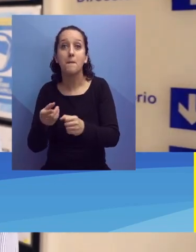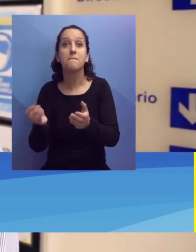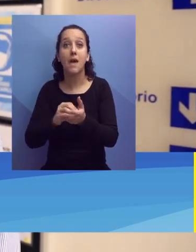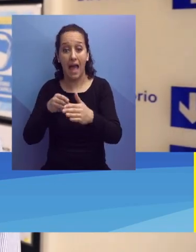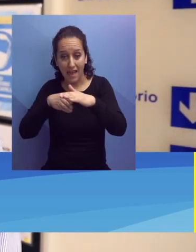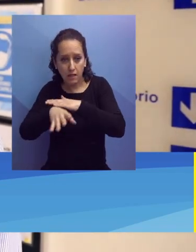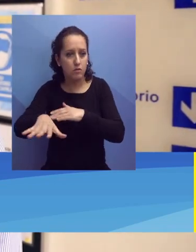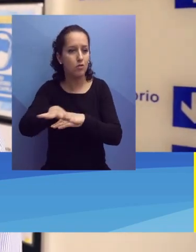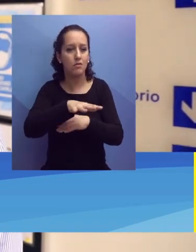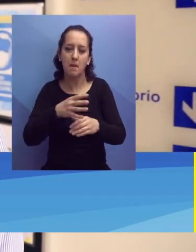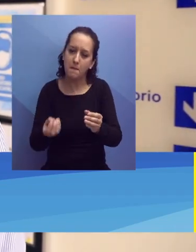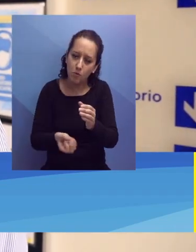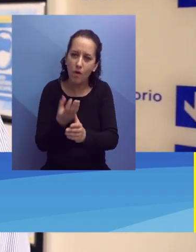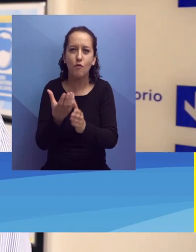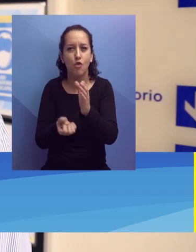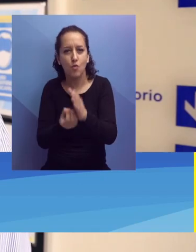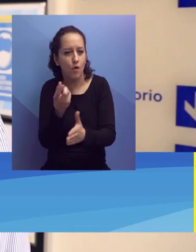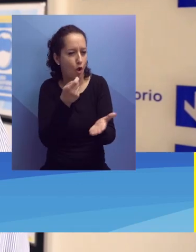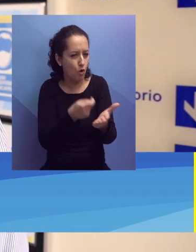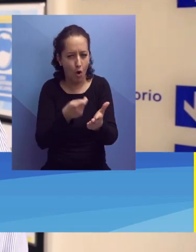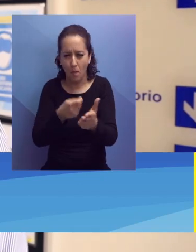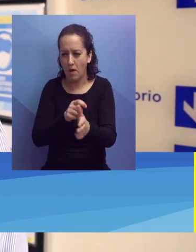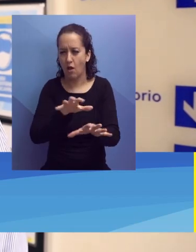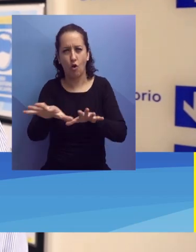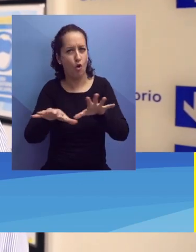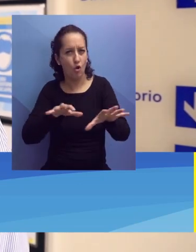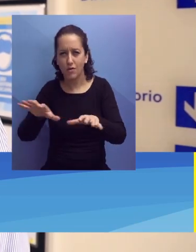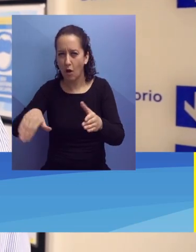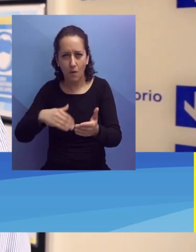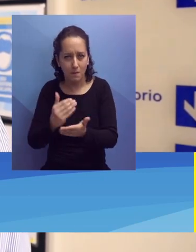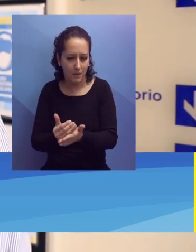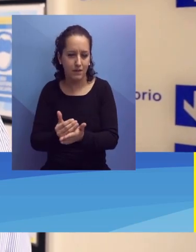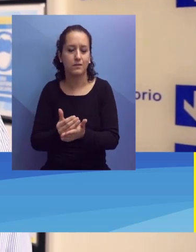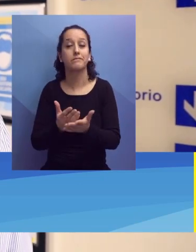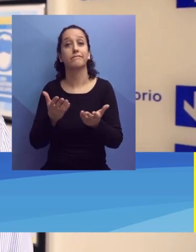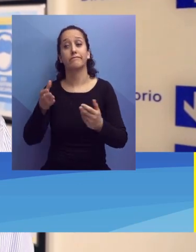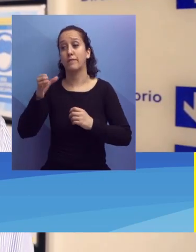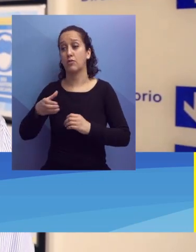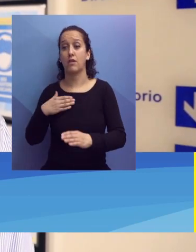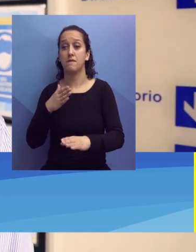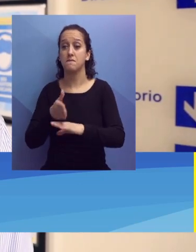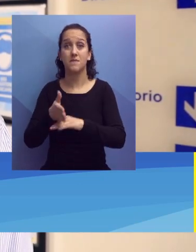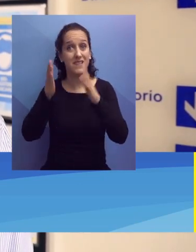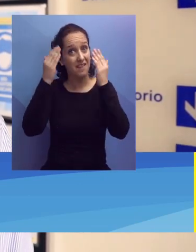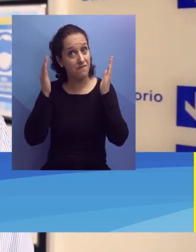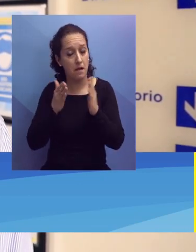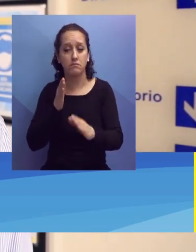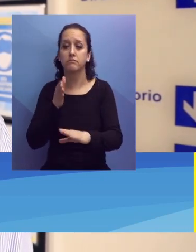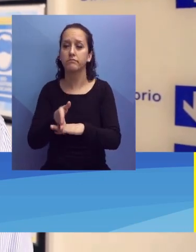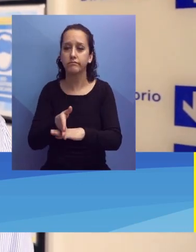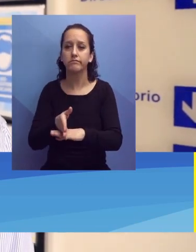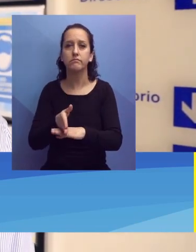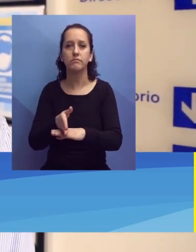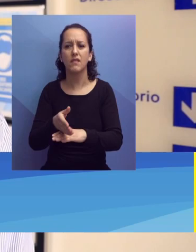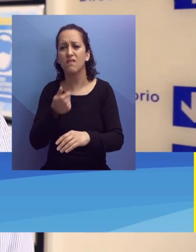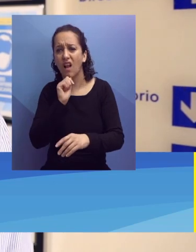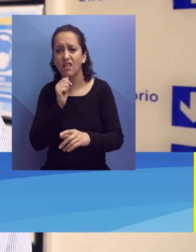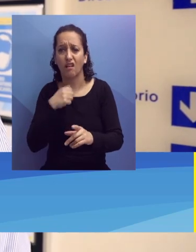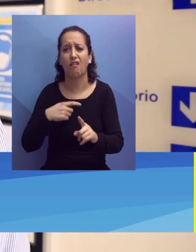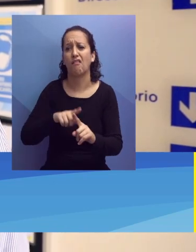en este centro de referencia permita que la persona que llega al CESFAM después pueda